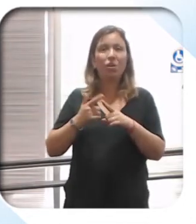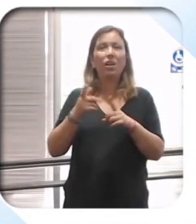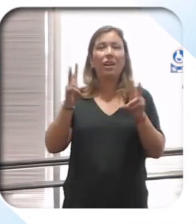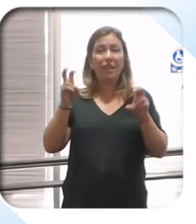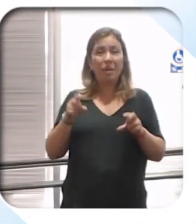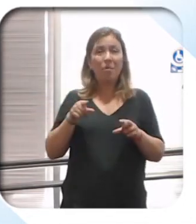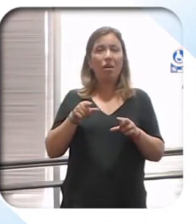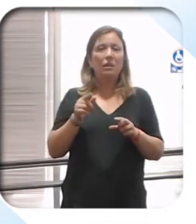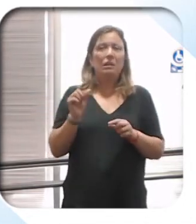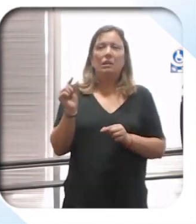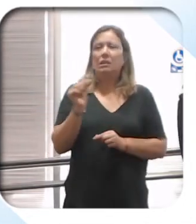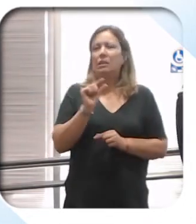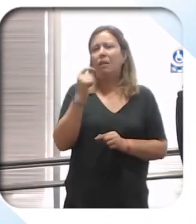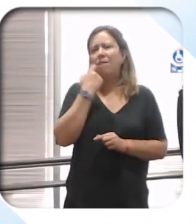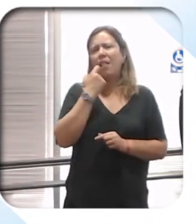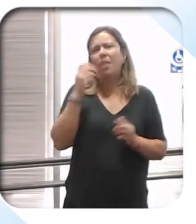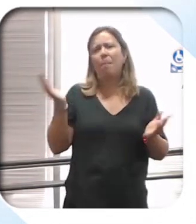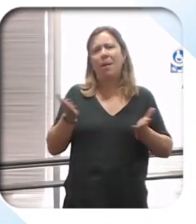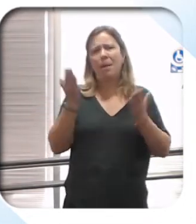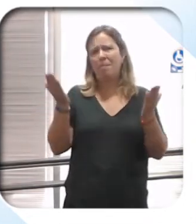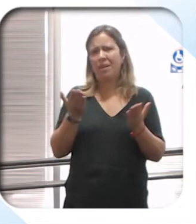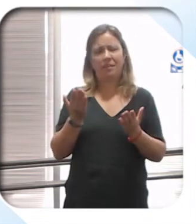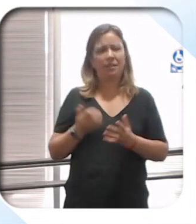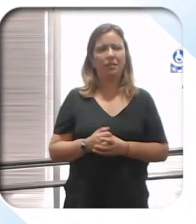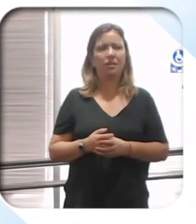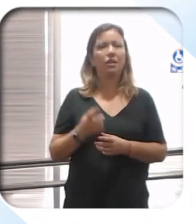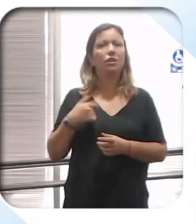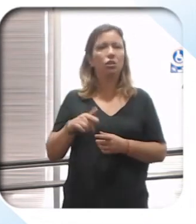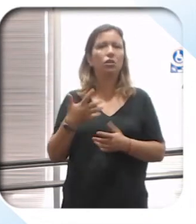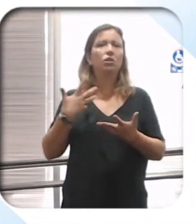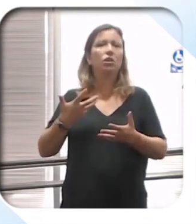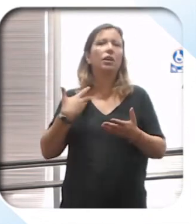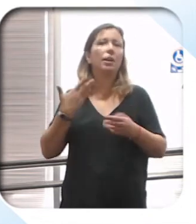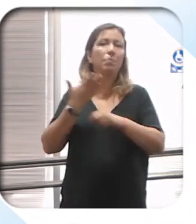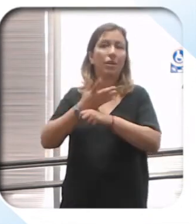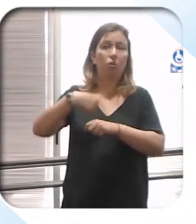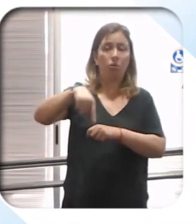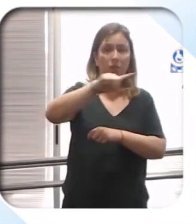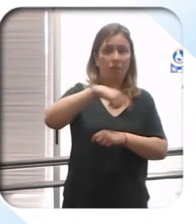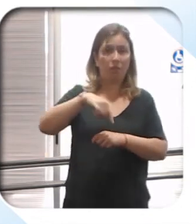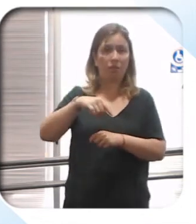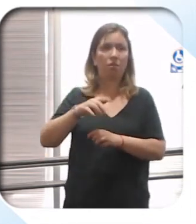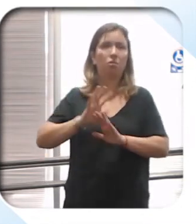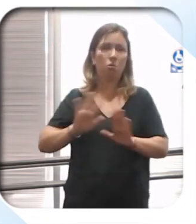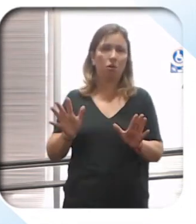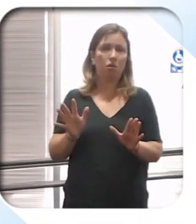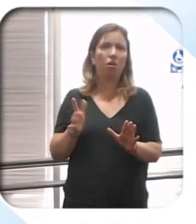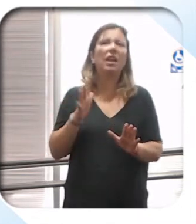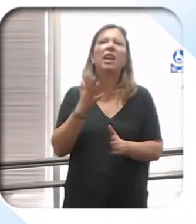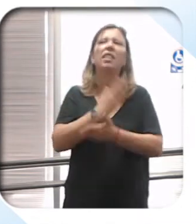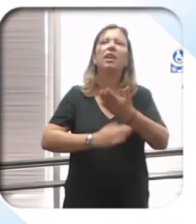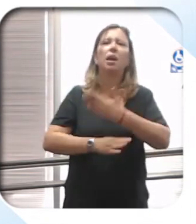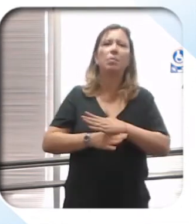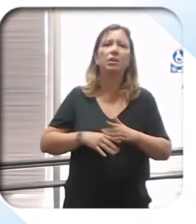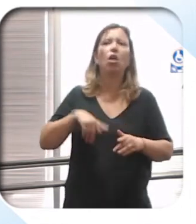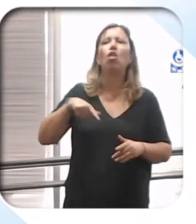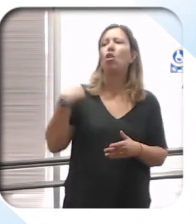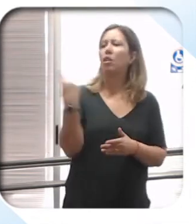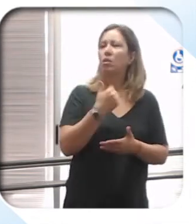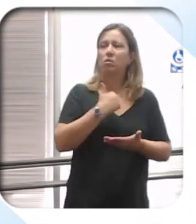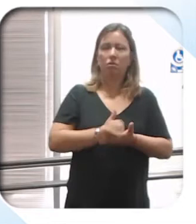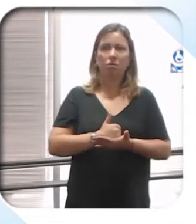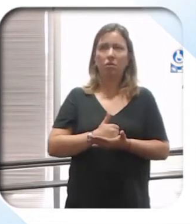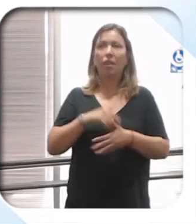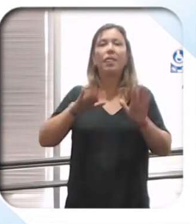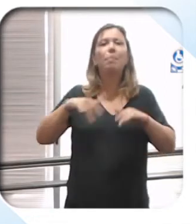de sexualidad es muy, muy limitado. Entonces, lo que quiero hacer hoy con ustedes es, bueno, ¿qué es discapacidad? ¿Dónde estamos plantados?